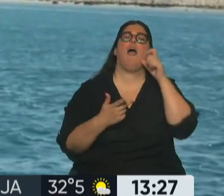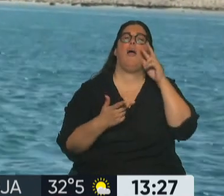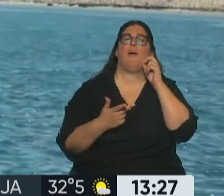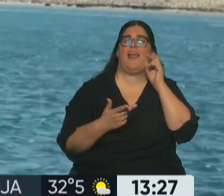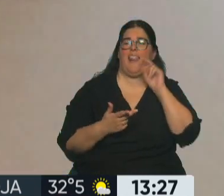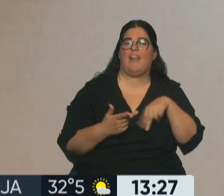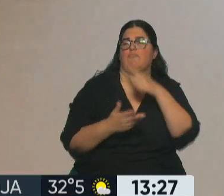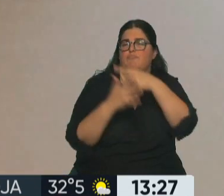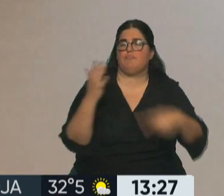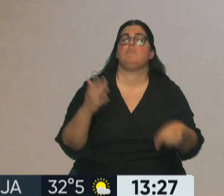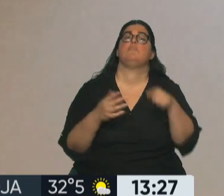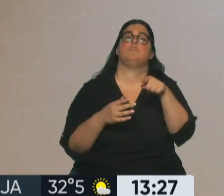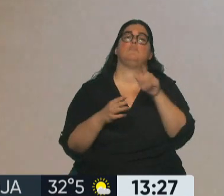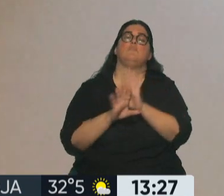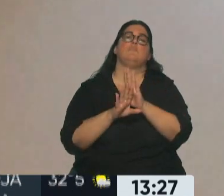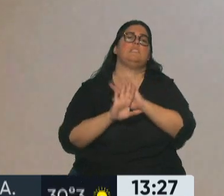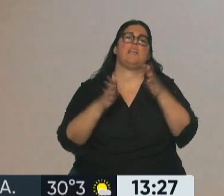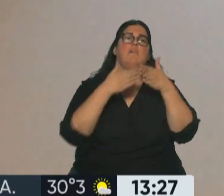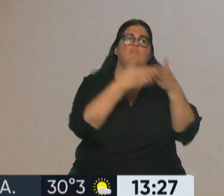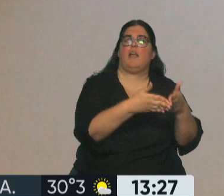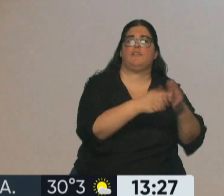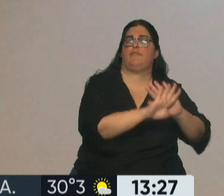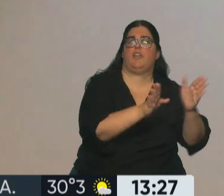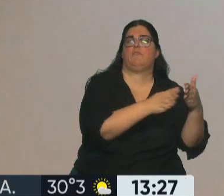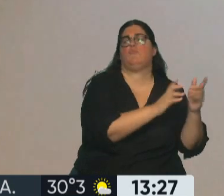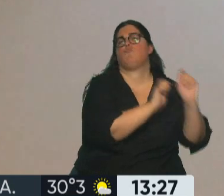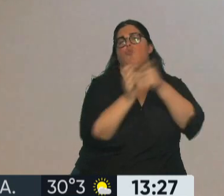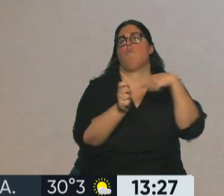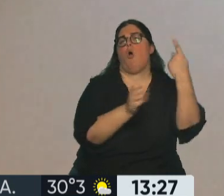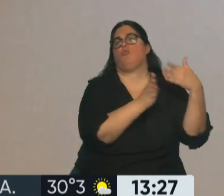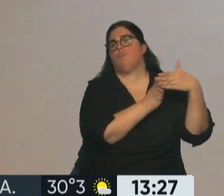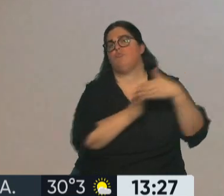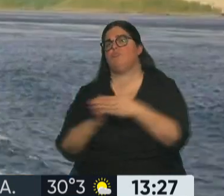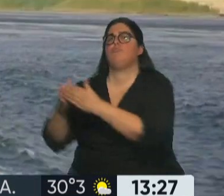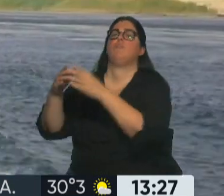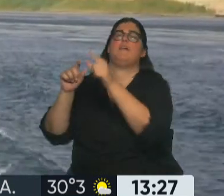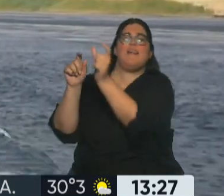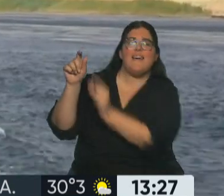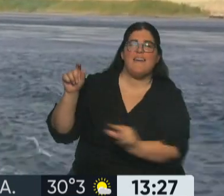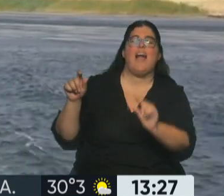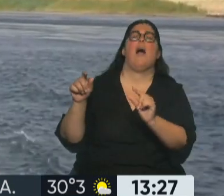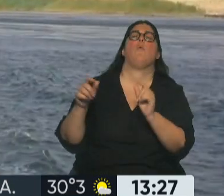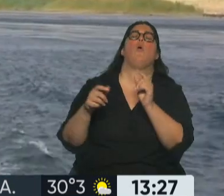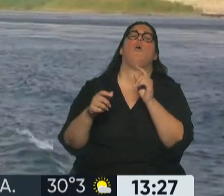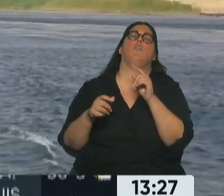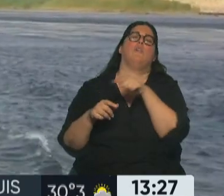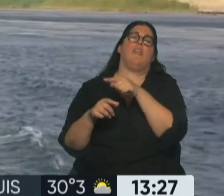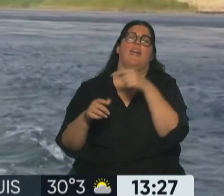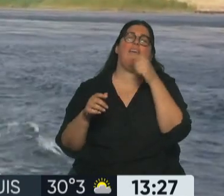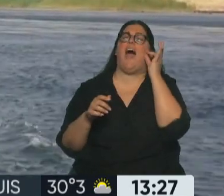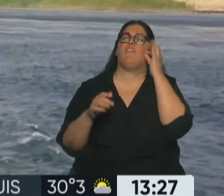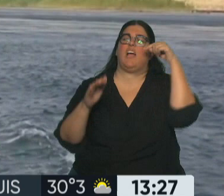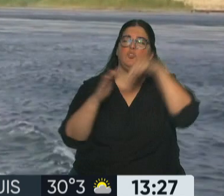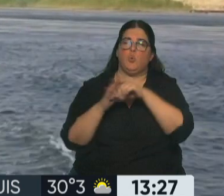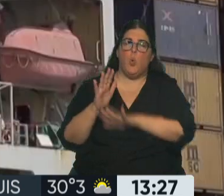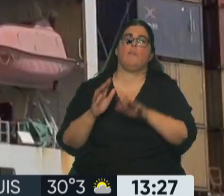rojo y comenzaron a derivar sus naves a una ruta alternativa por el cabo de buena esperanza en el extremo sur de África lo que agrega días de